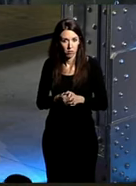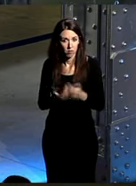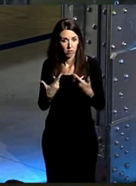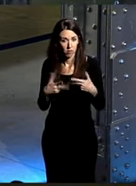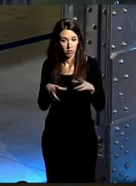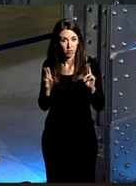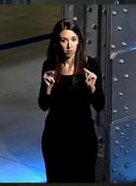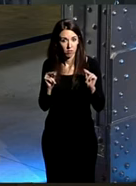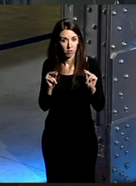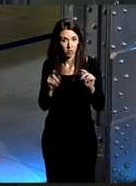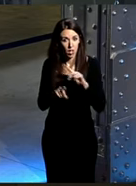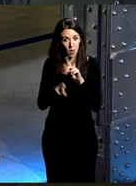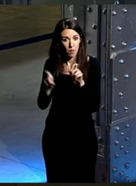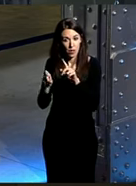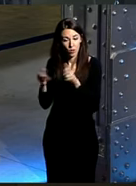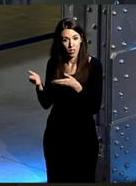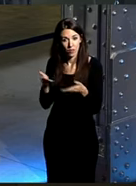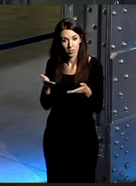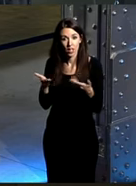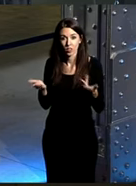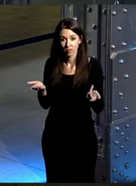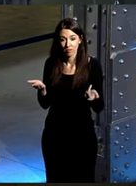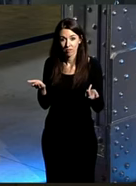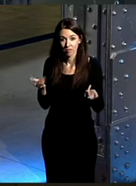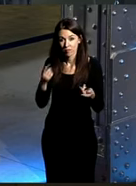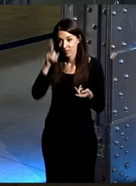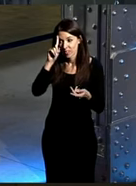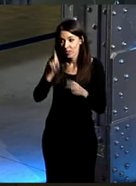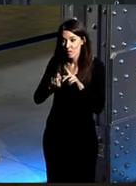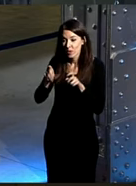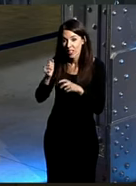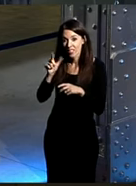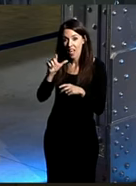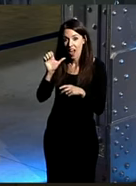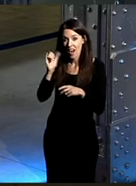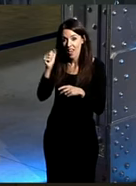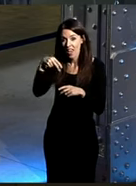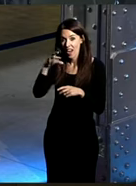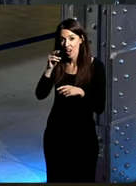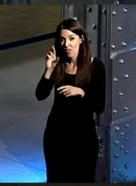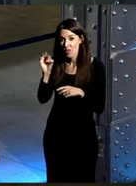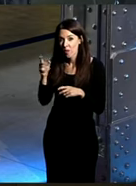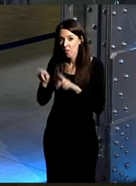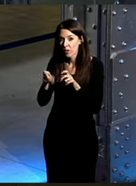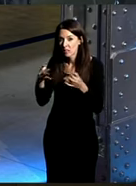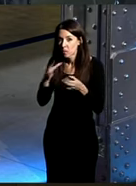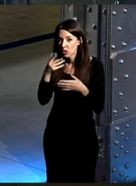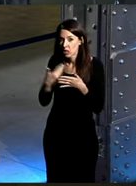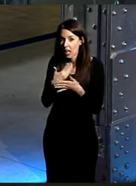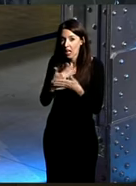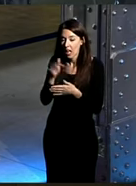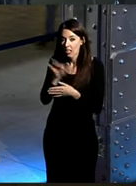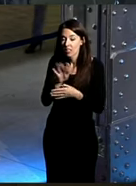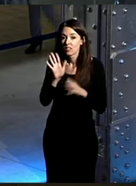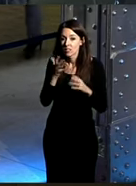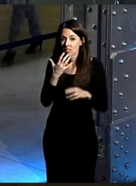terminar la ronda de preguntas a los invitados, pues ya no sé qué preguntarte, Alejandro. después de todo lo que has contado, pero